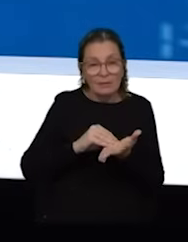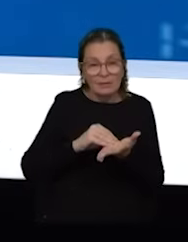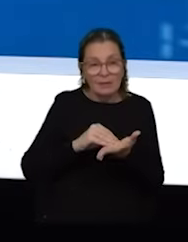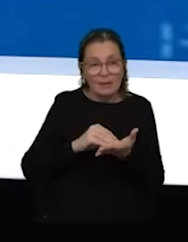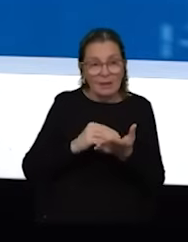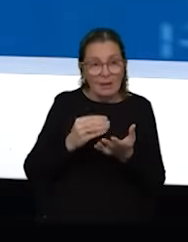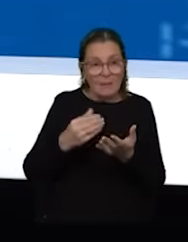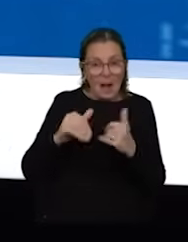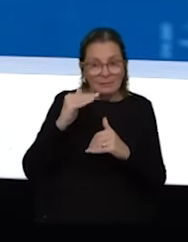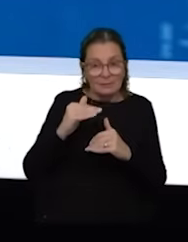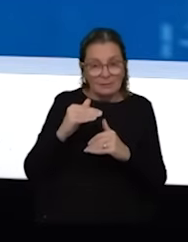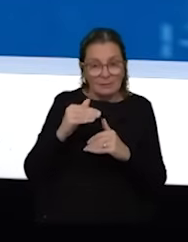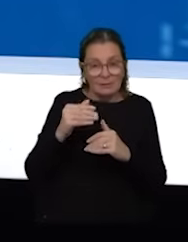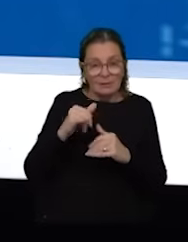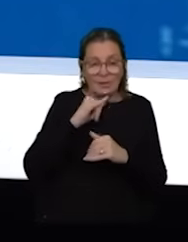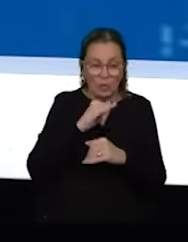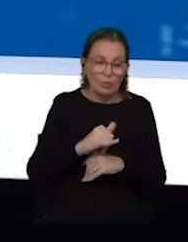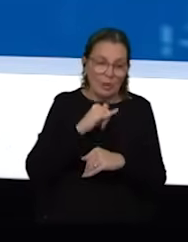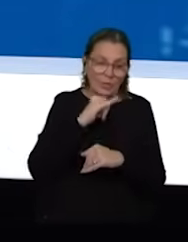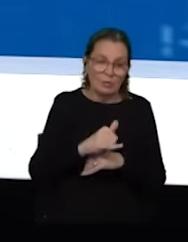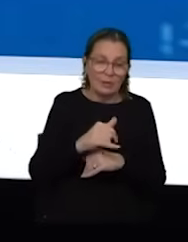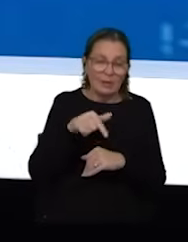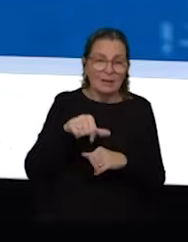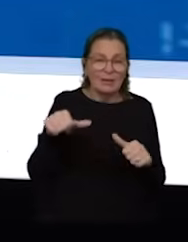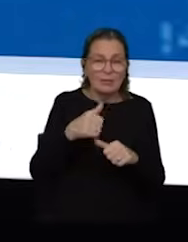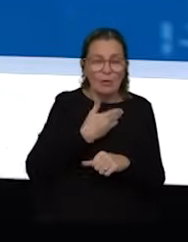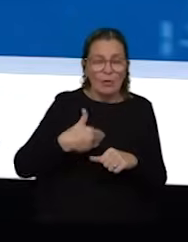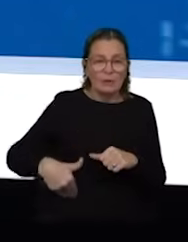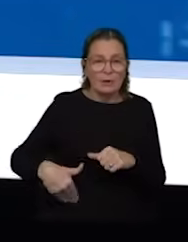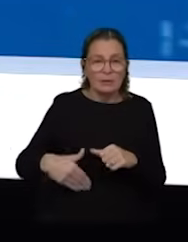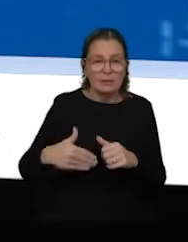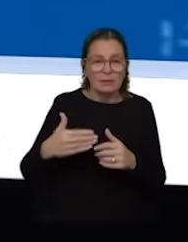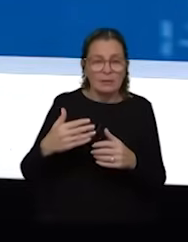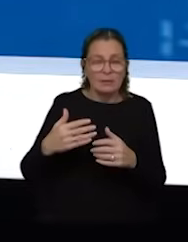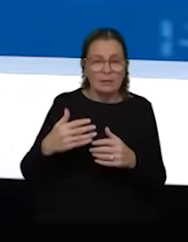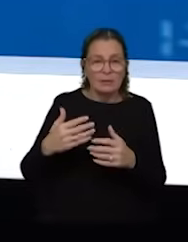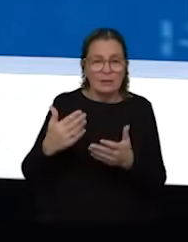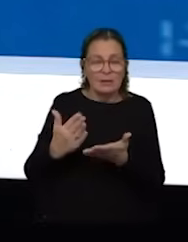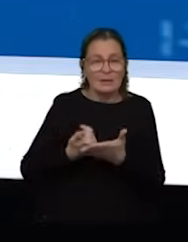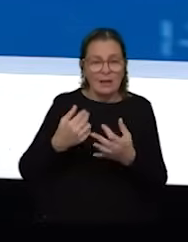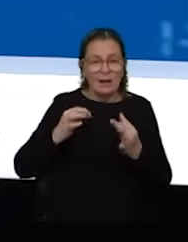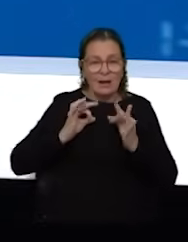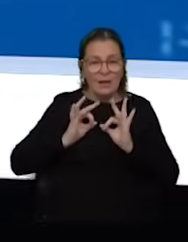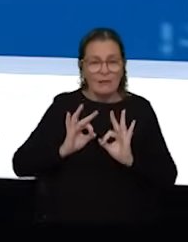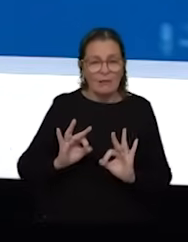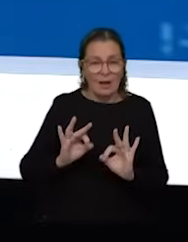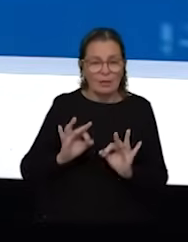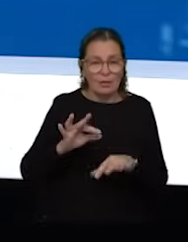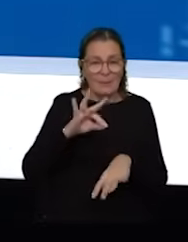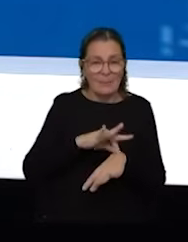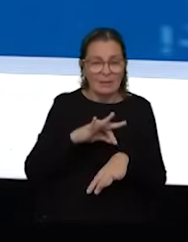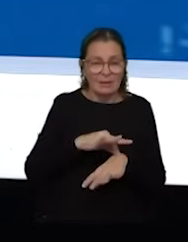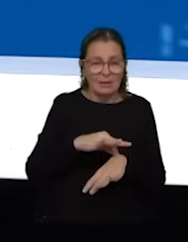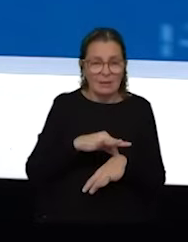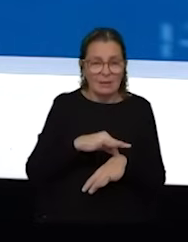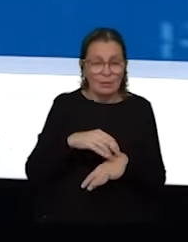eh se viene denunciando Qué hizo el Gobierno y Bueno le recorta la licencia médica las licencias extendidas en general tienen que